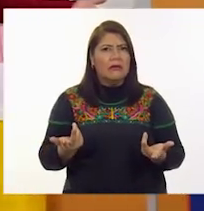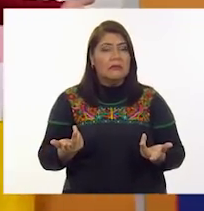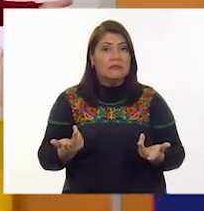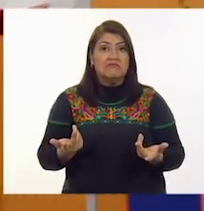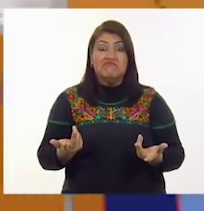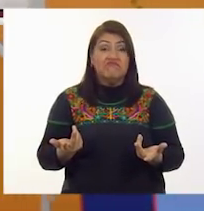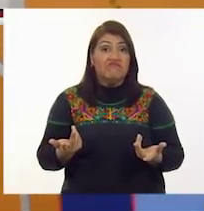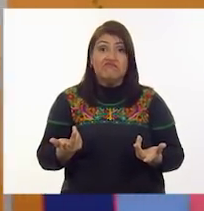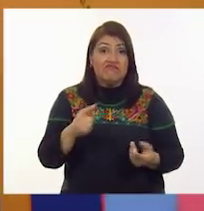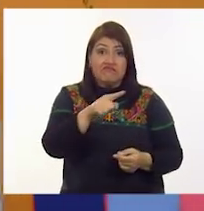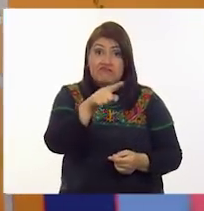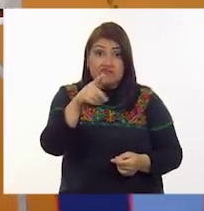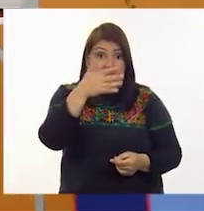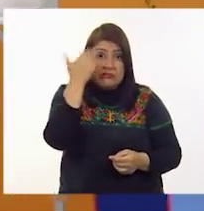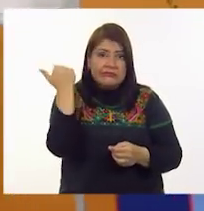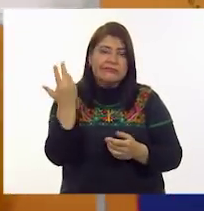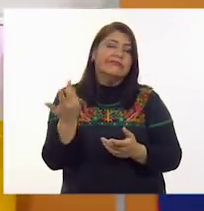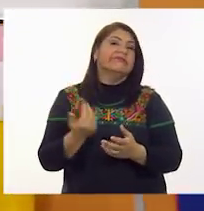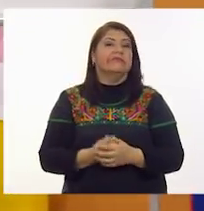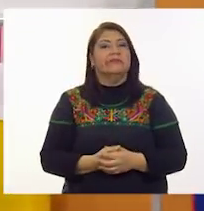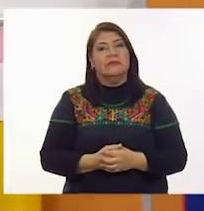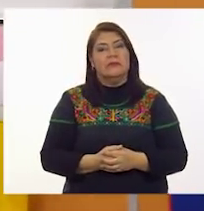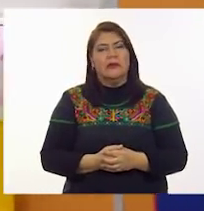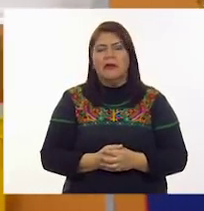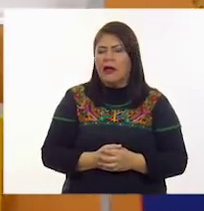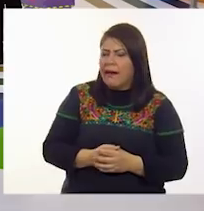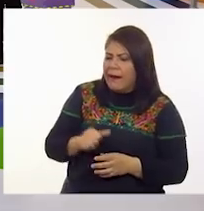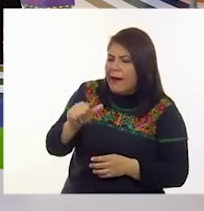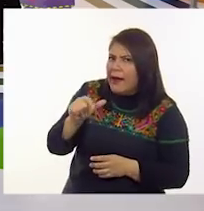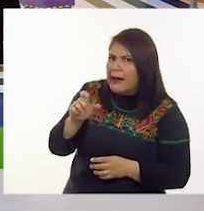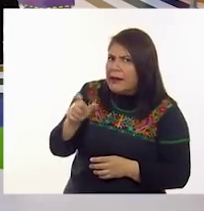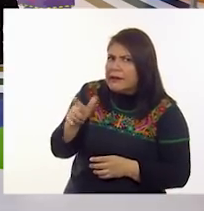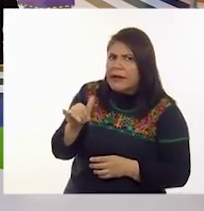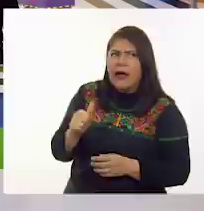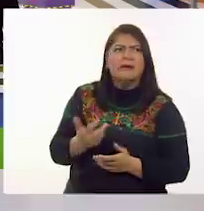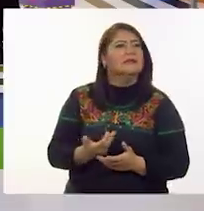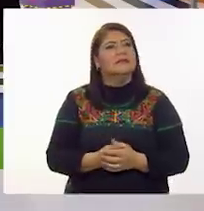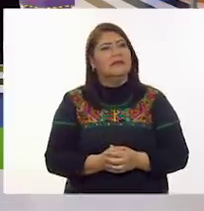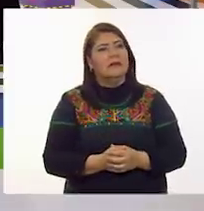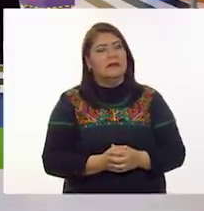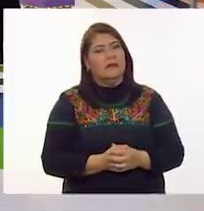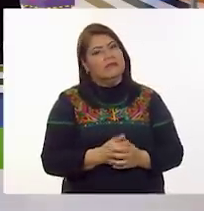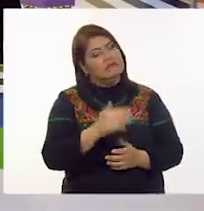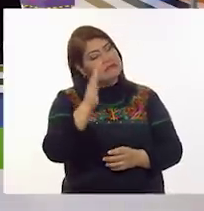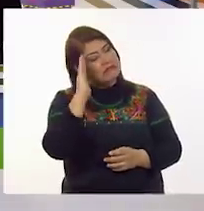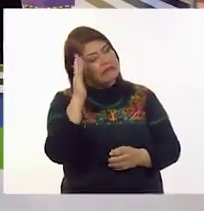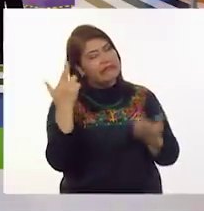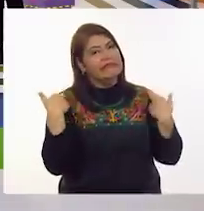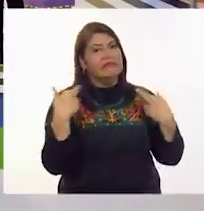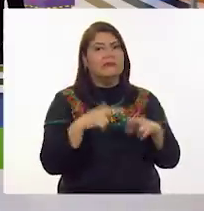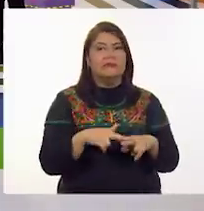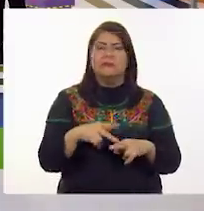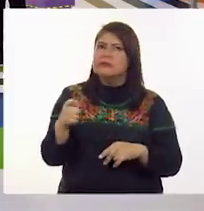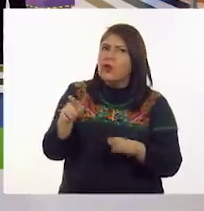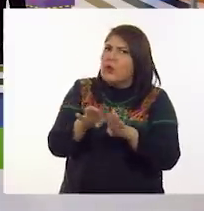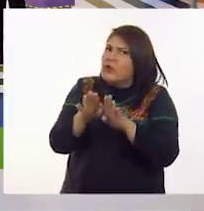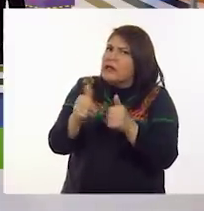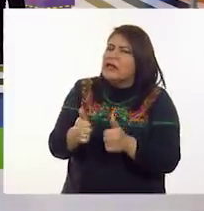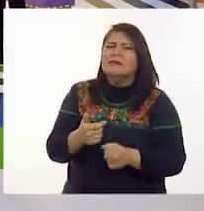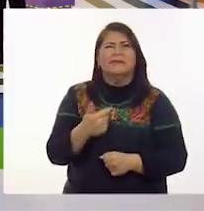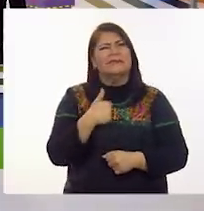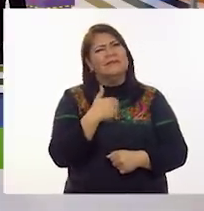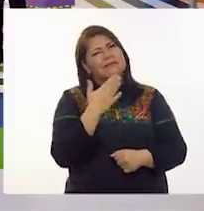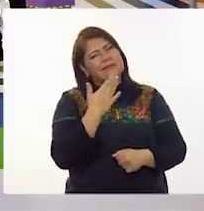No, no saben. Ay. ¡Alexia! Ay, hola, maestra Adi. Hola, ¿cómo estás?